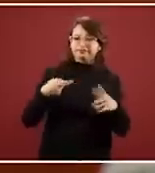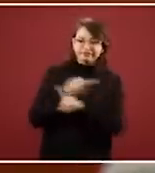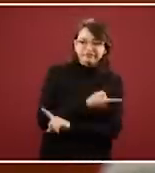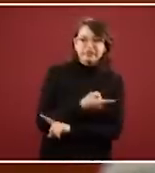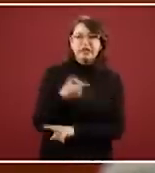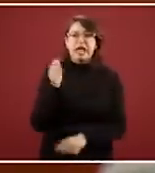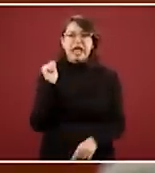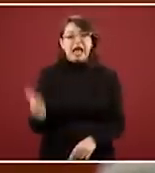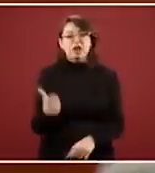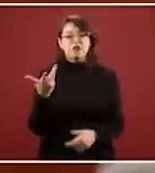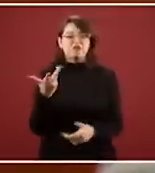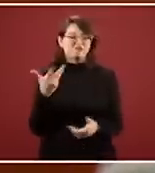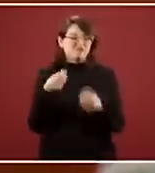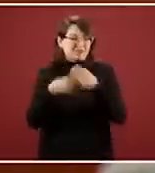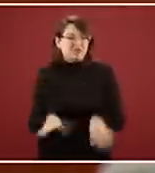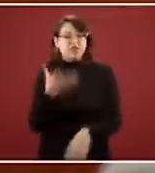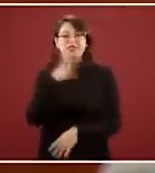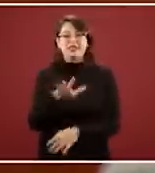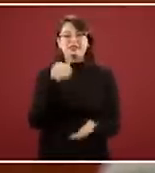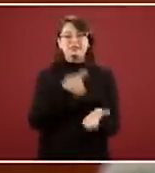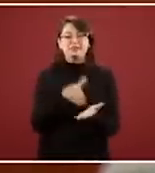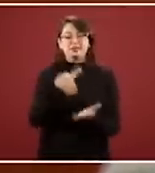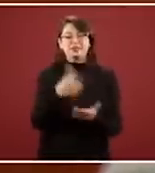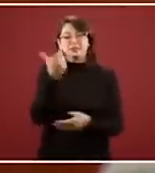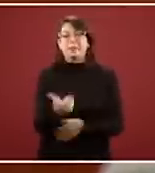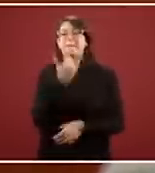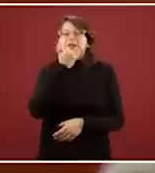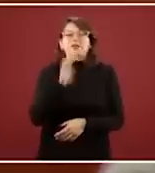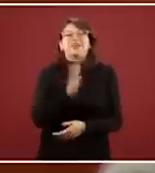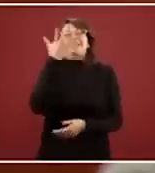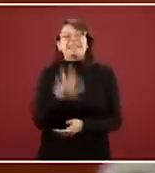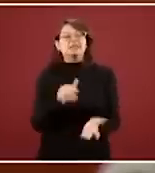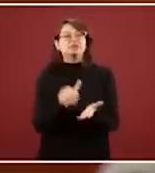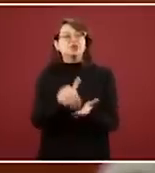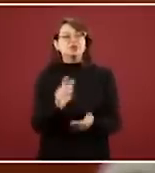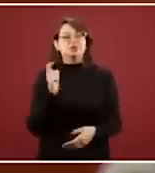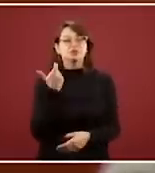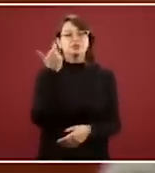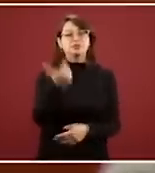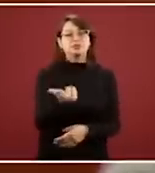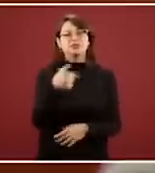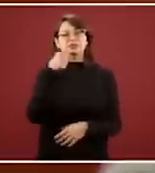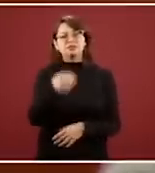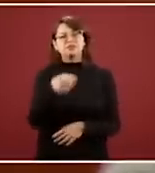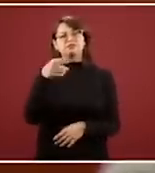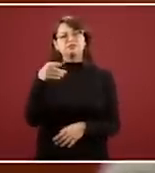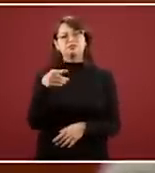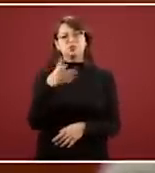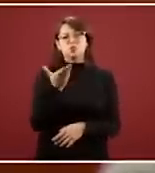presunto peculado por 10 mil millones de pesos, digo 10 millones de pesos. Entonces ese sería un punto. Si usted tiene